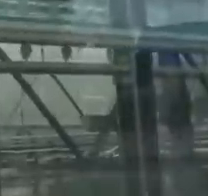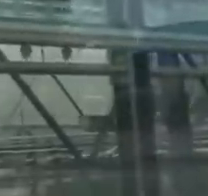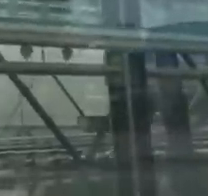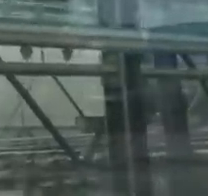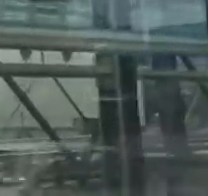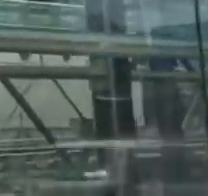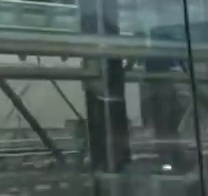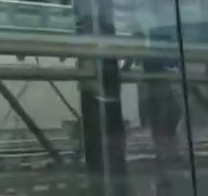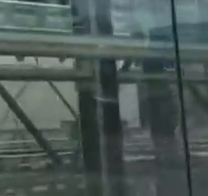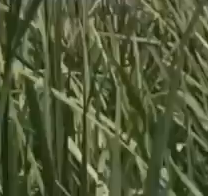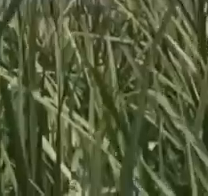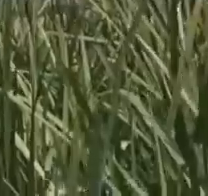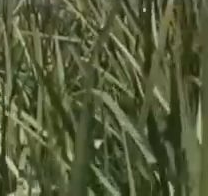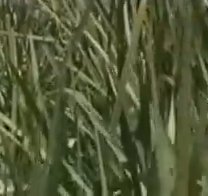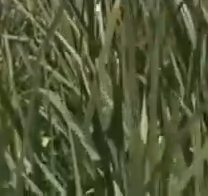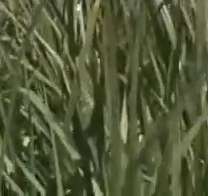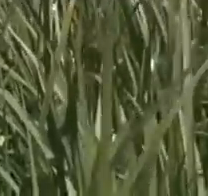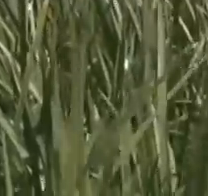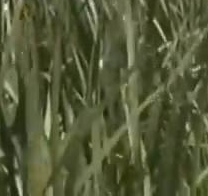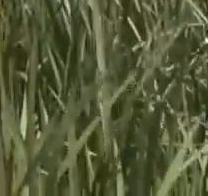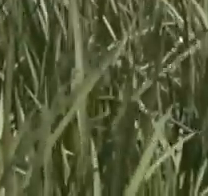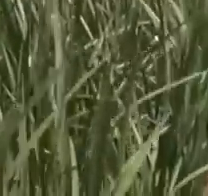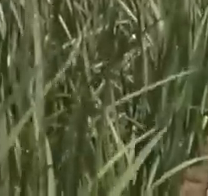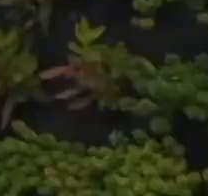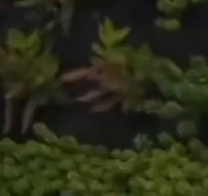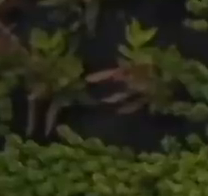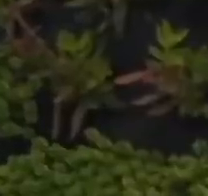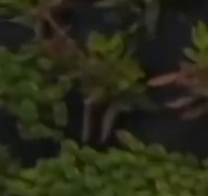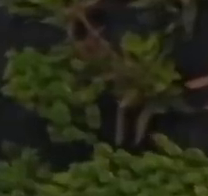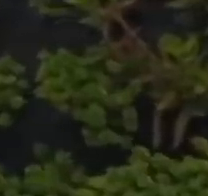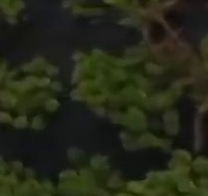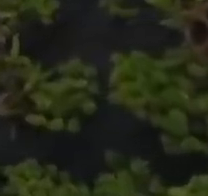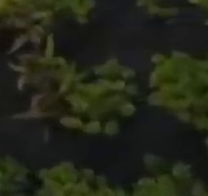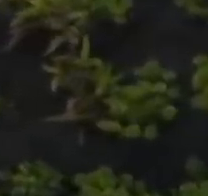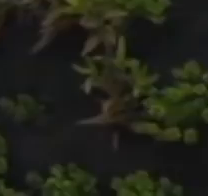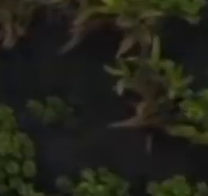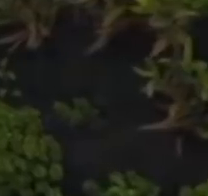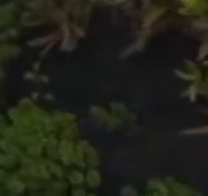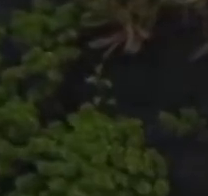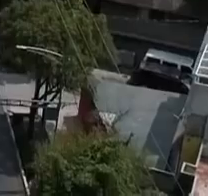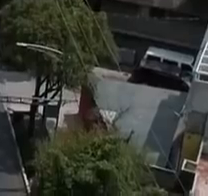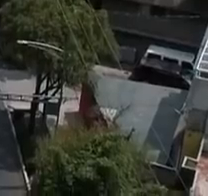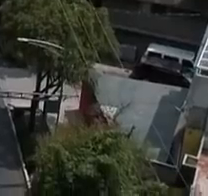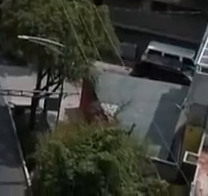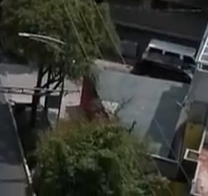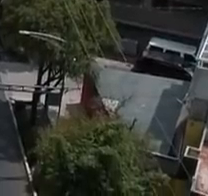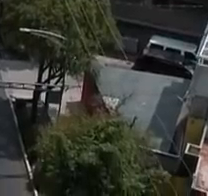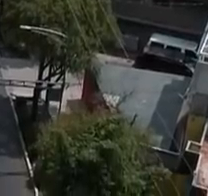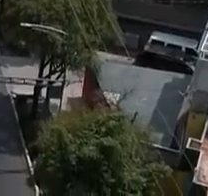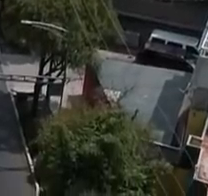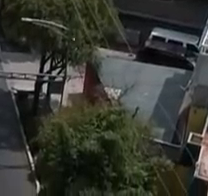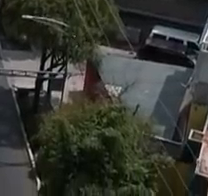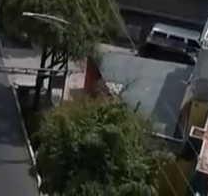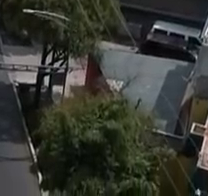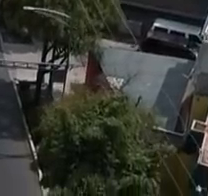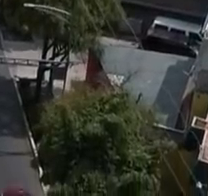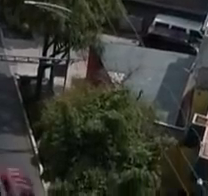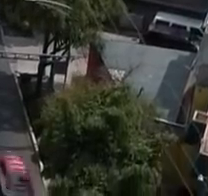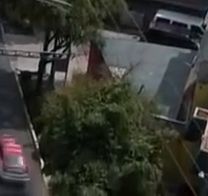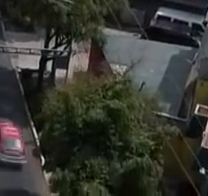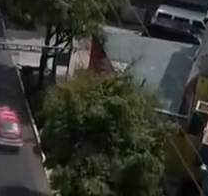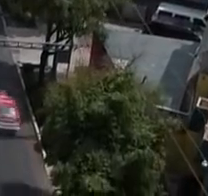Metrobús. Así que es una obra muy, muy importante y entrará en operación el lunes 3 de